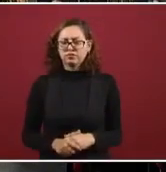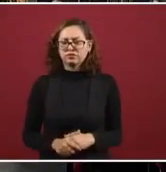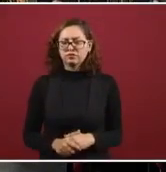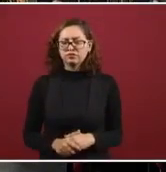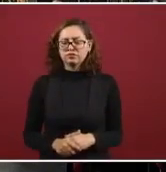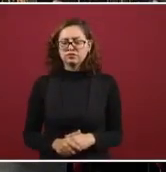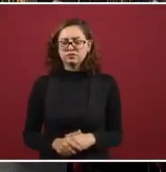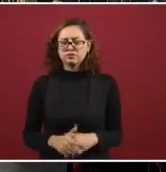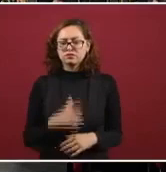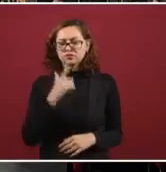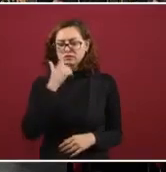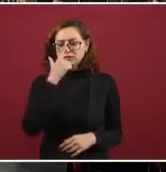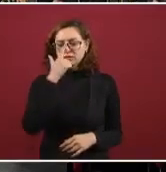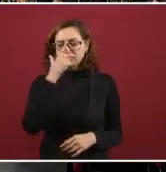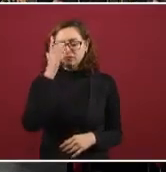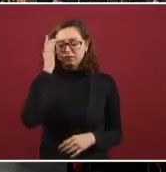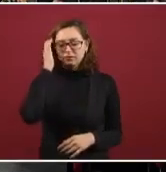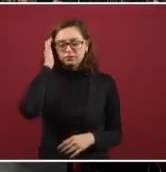Acá.